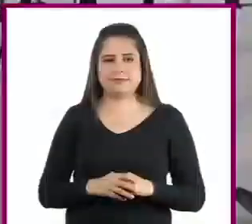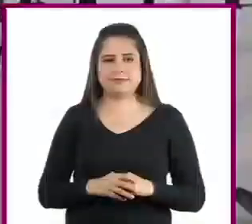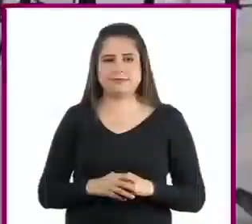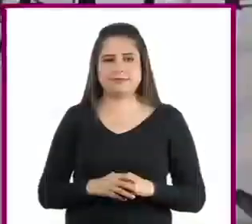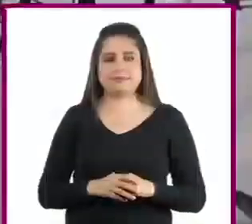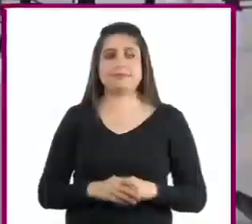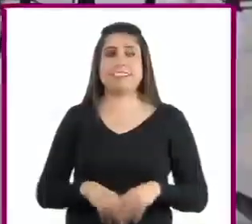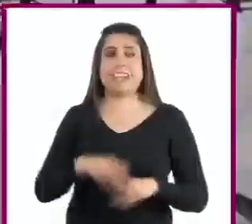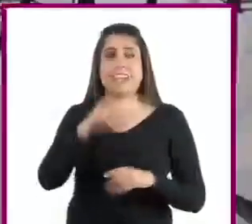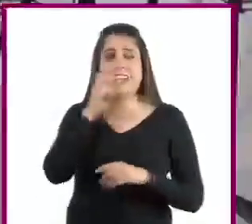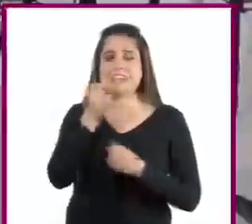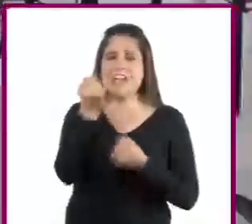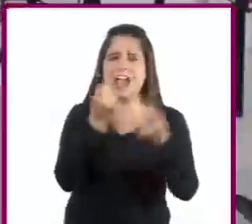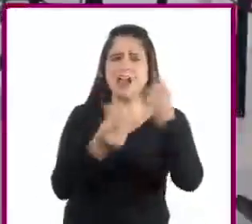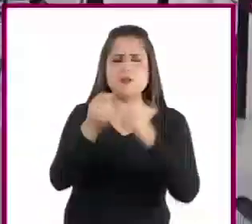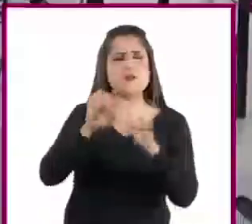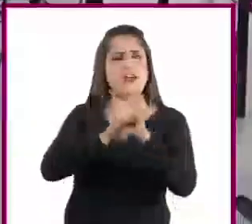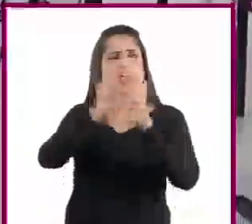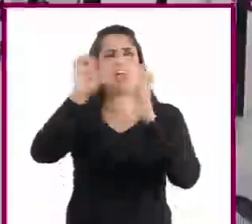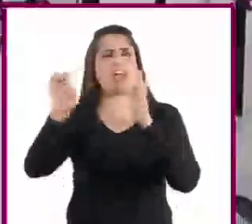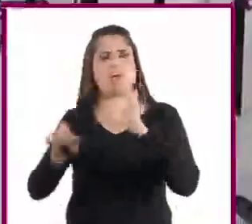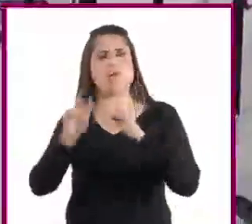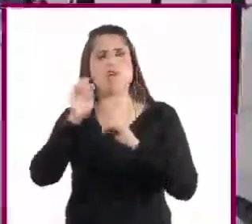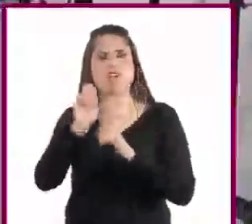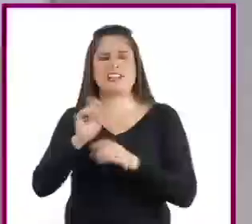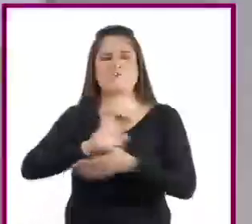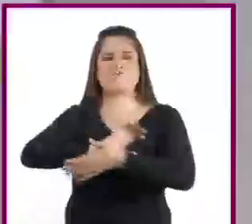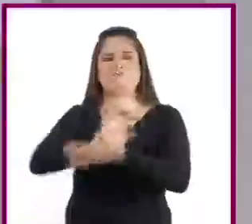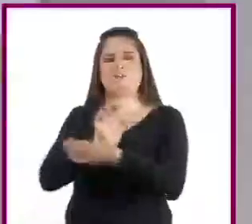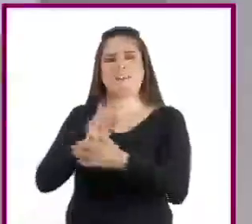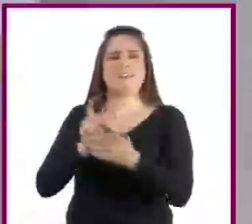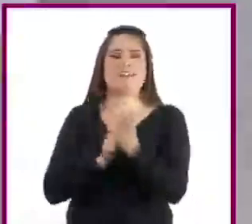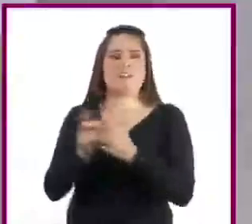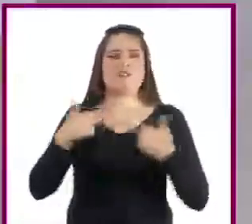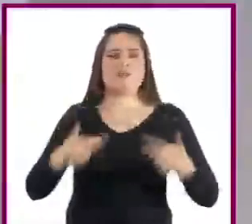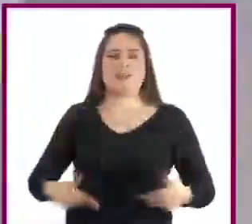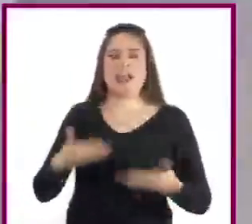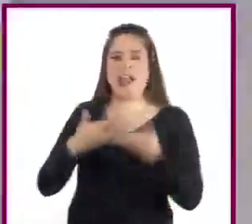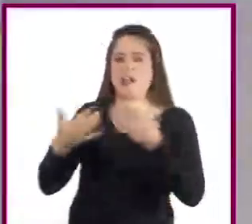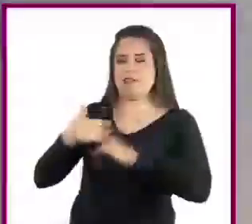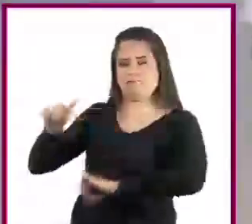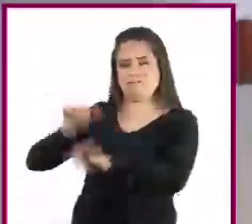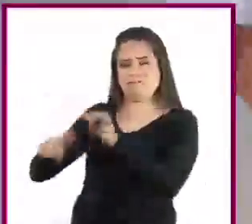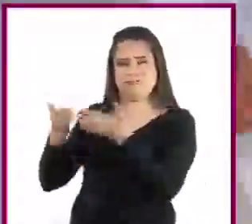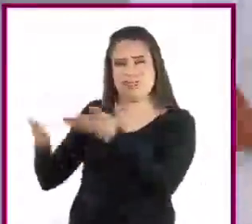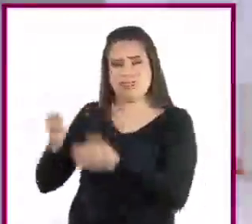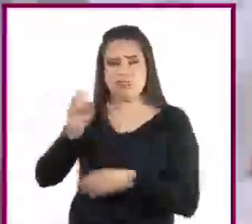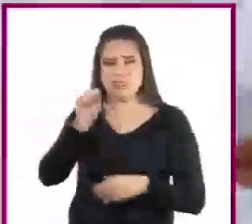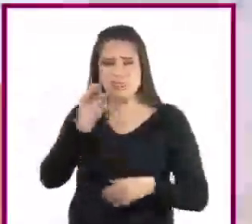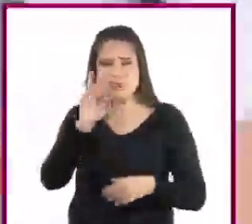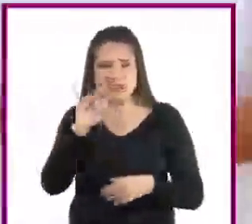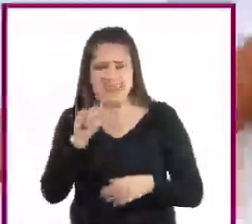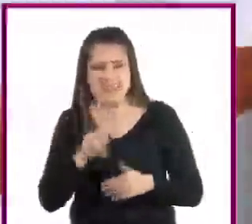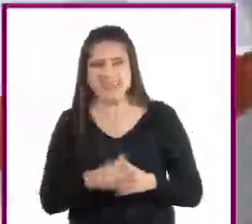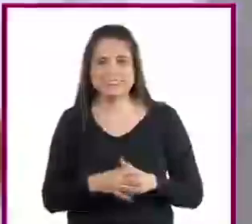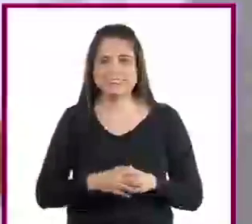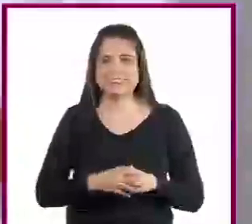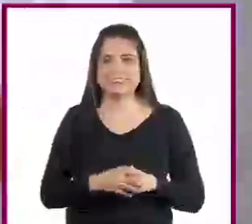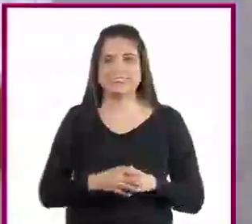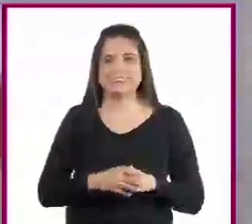Y estos fueron algunos ejemplos de la violación a los derechos humanos. Cedo la palabra a mi compañera José.